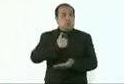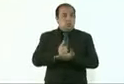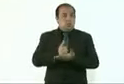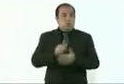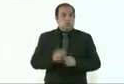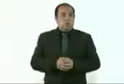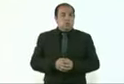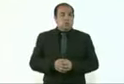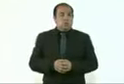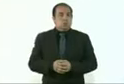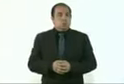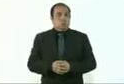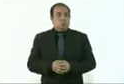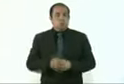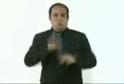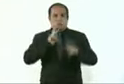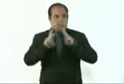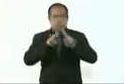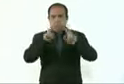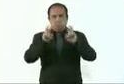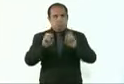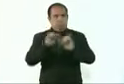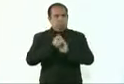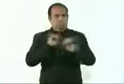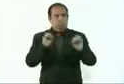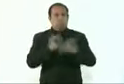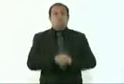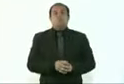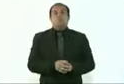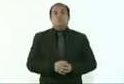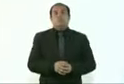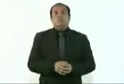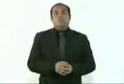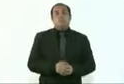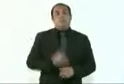es decir, no se ha platicado de este tema. Yo pienso que